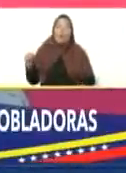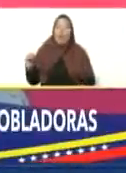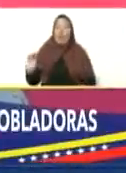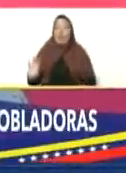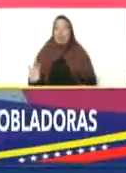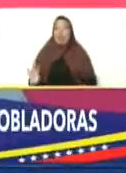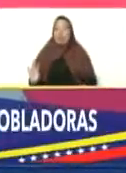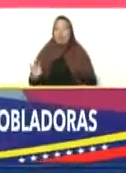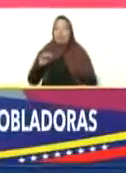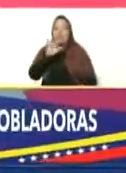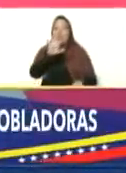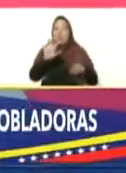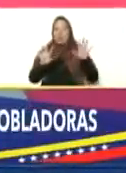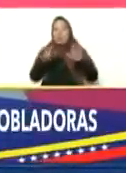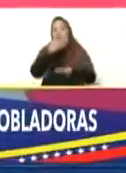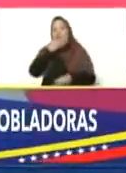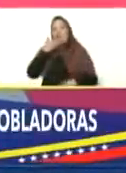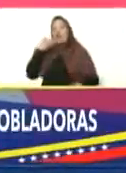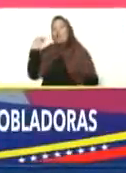59 años